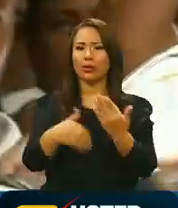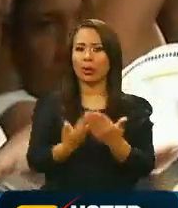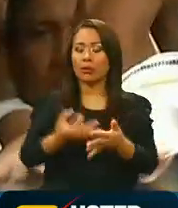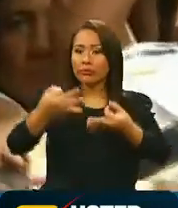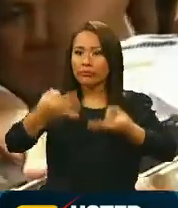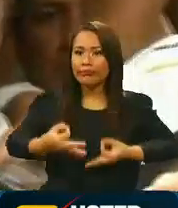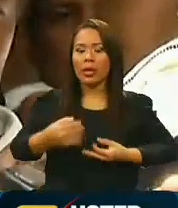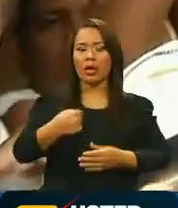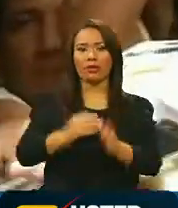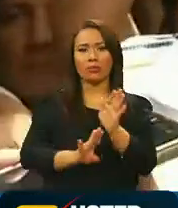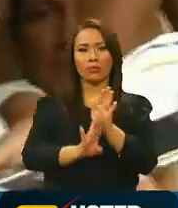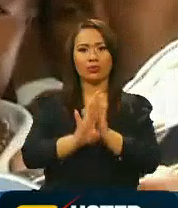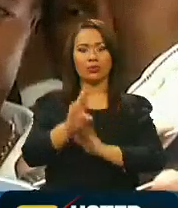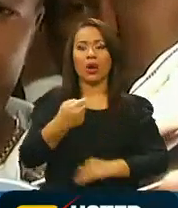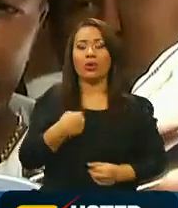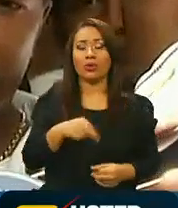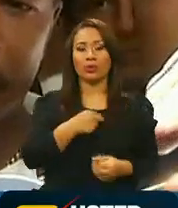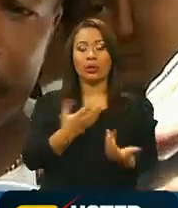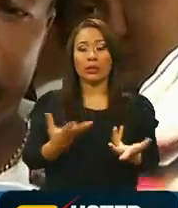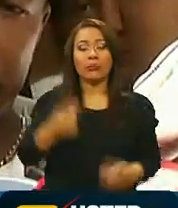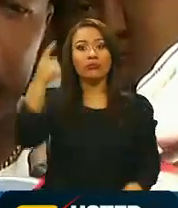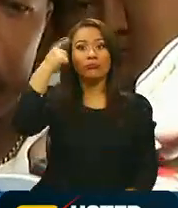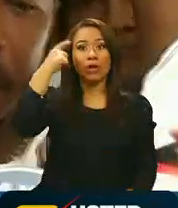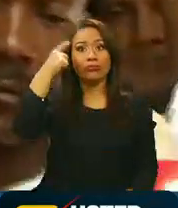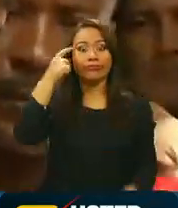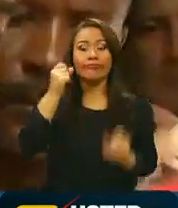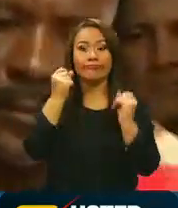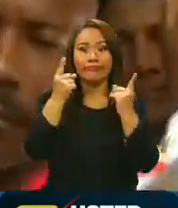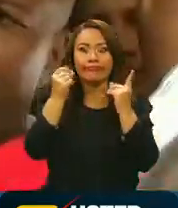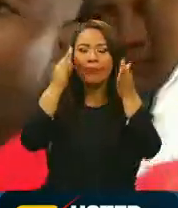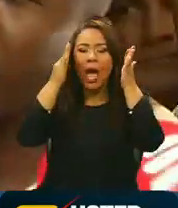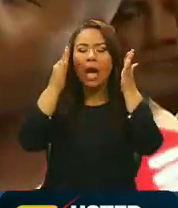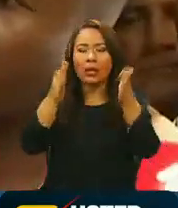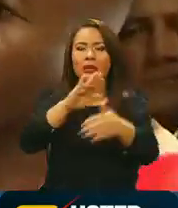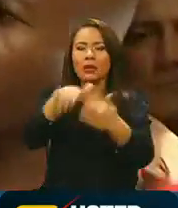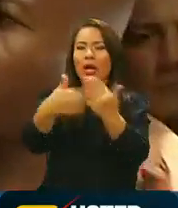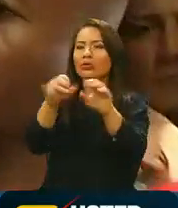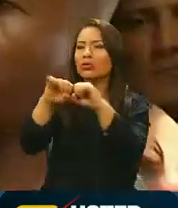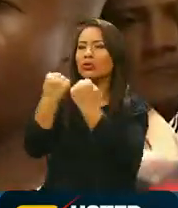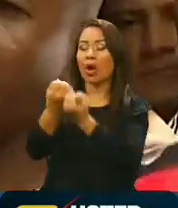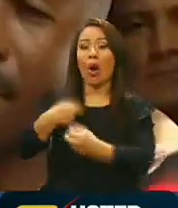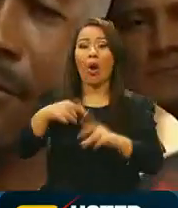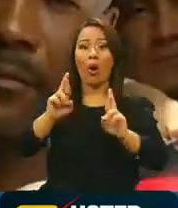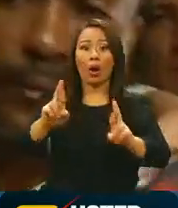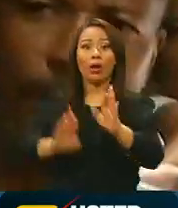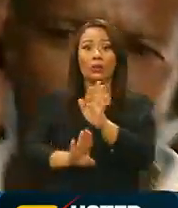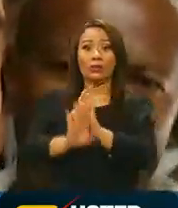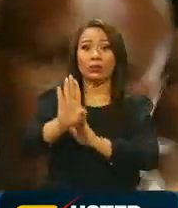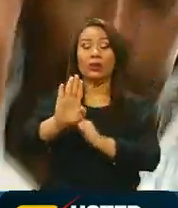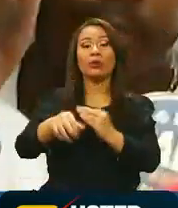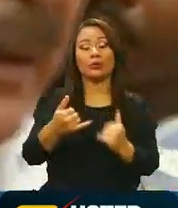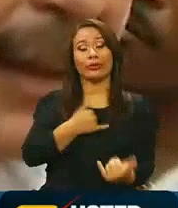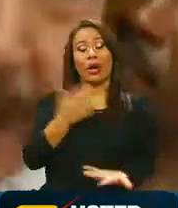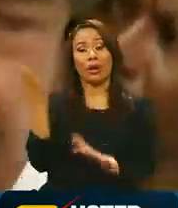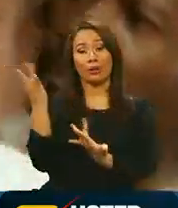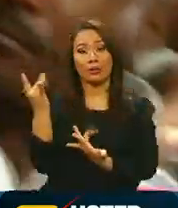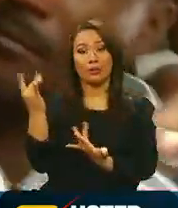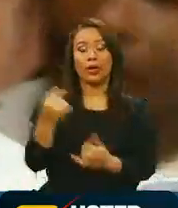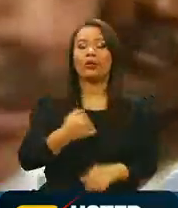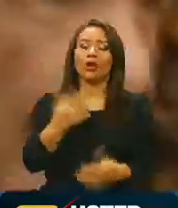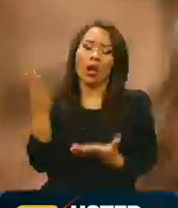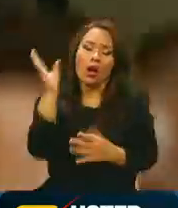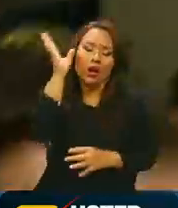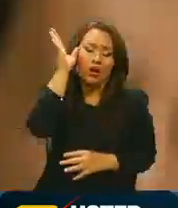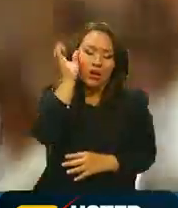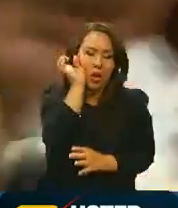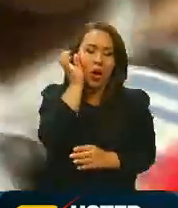eficacia, pero al mismo tiempo con conciencia social que nos permita llegar a esa meta. De manera que eso es lo que creo que